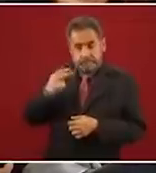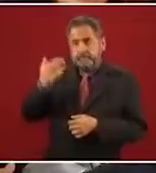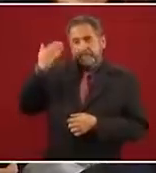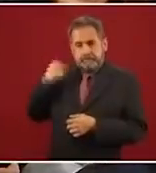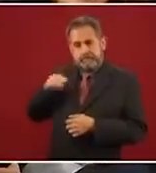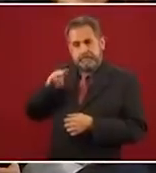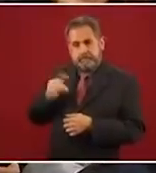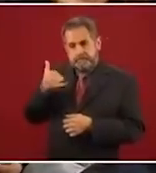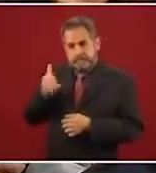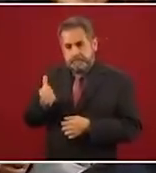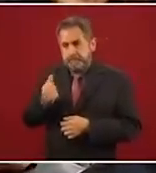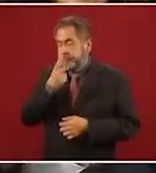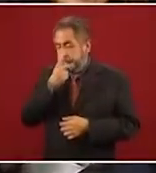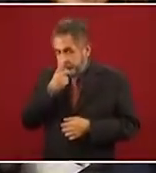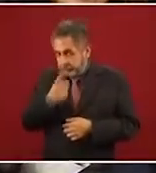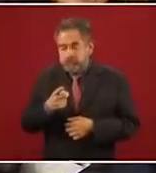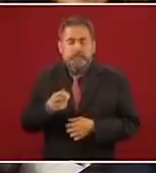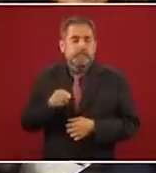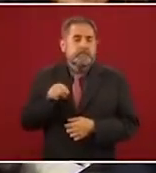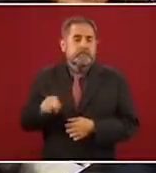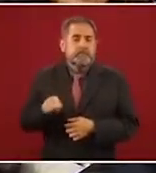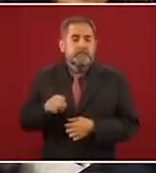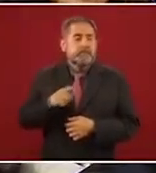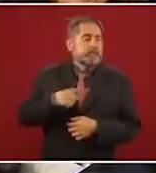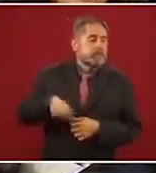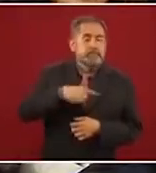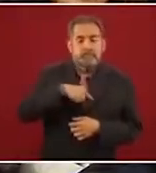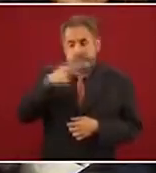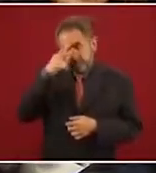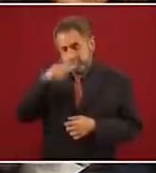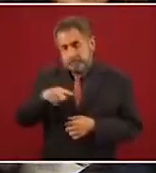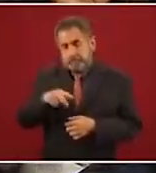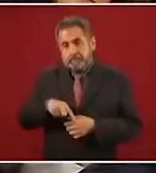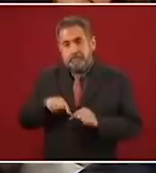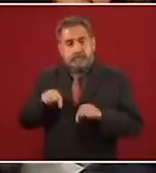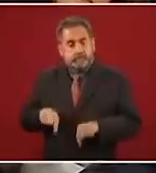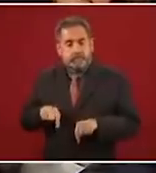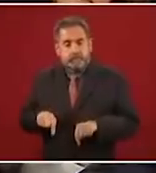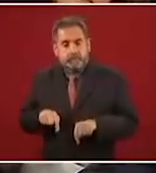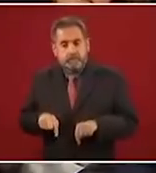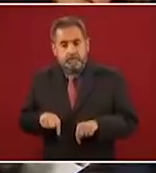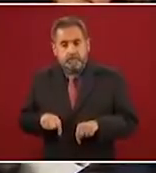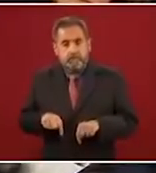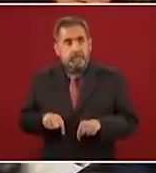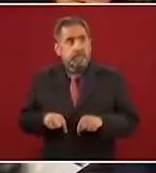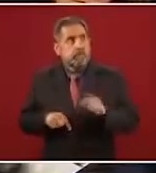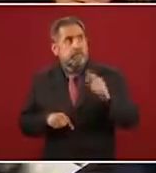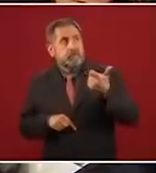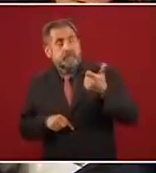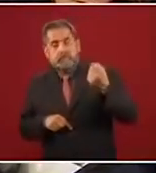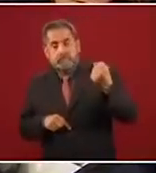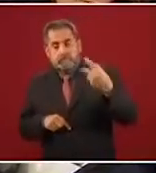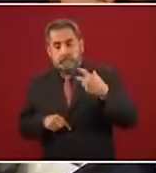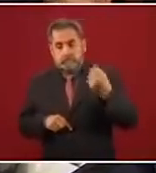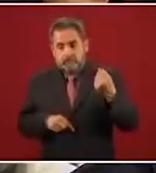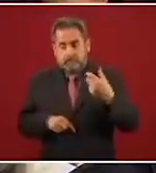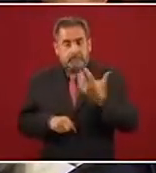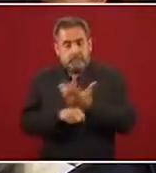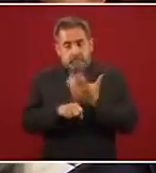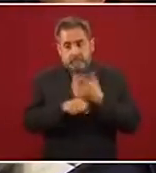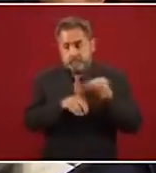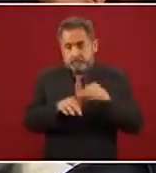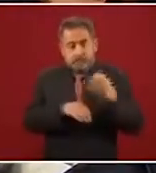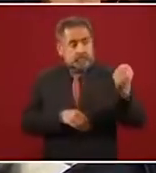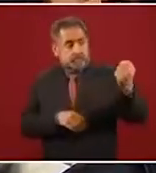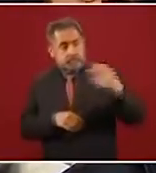no me recuerdo mal, dijo que los mexicanos mandaban, los mexicanos, nuestros paisanos, en Estados Unidos mandaban